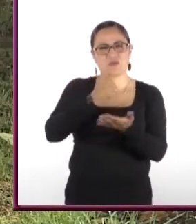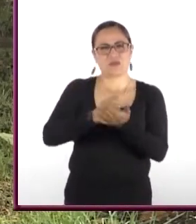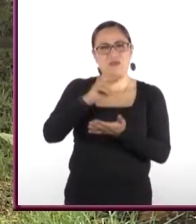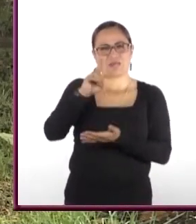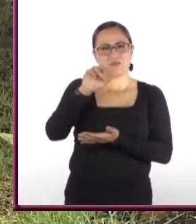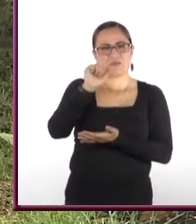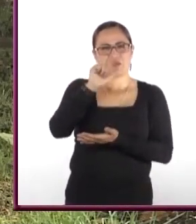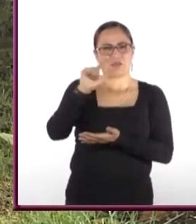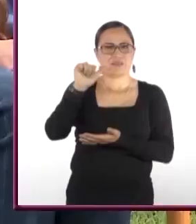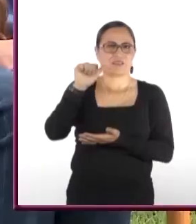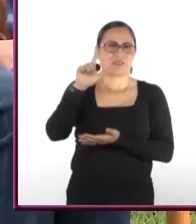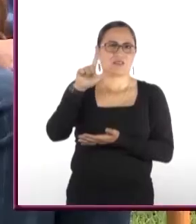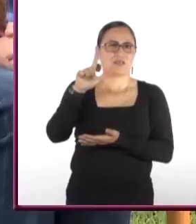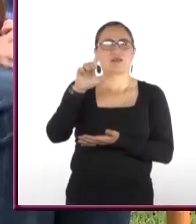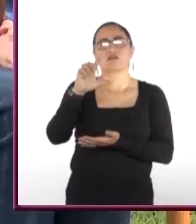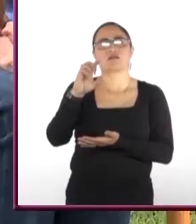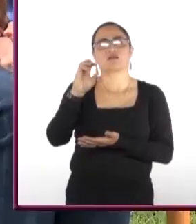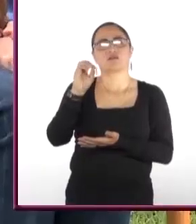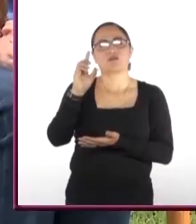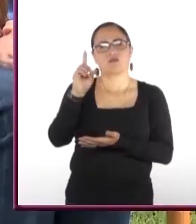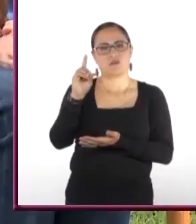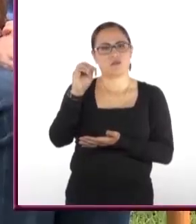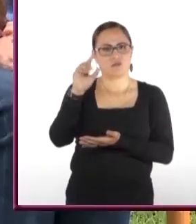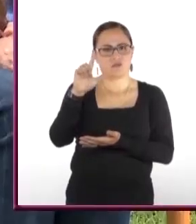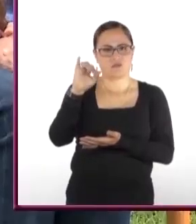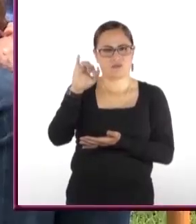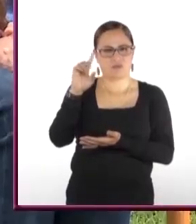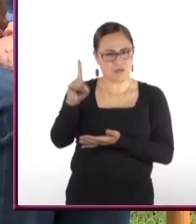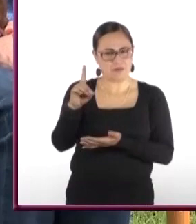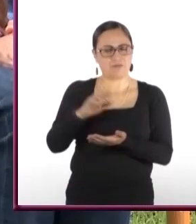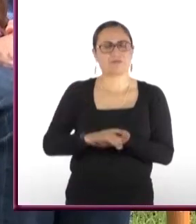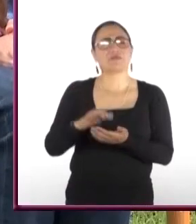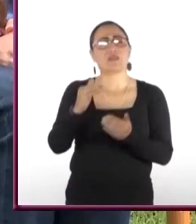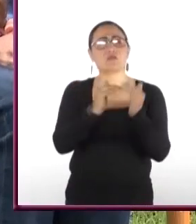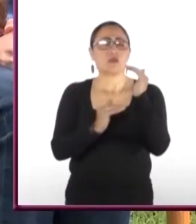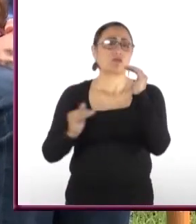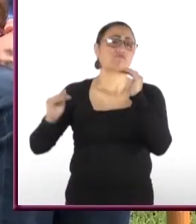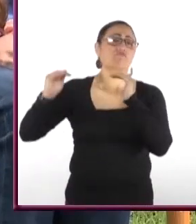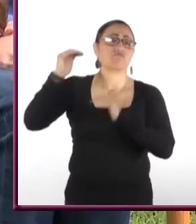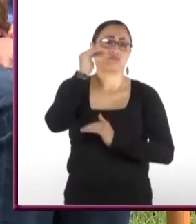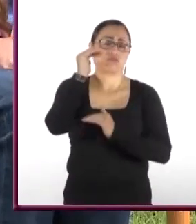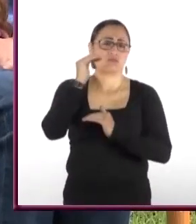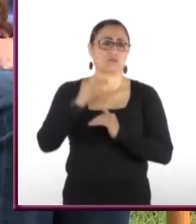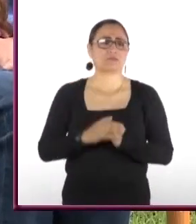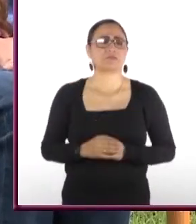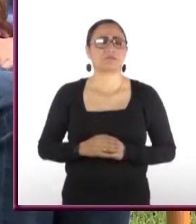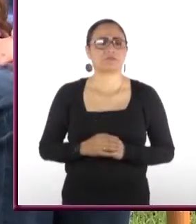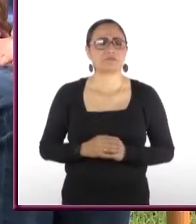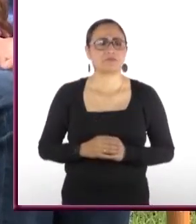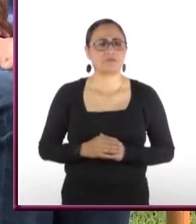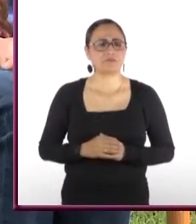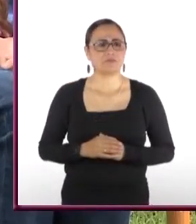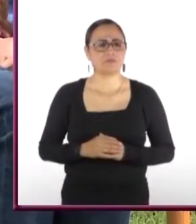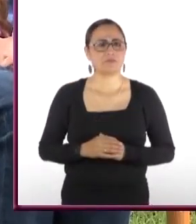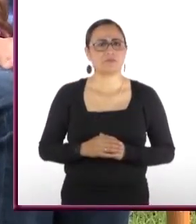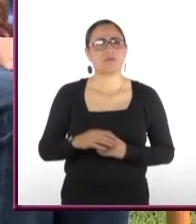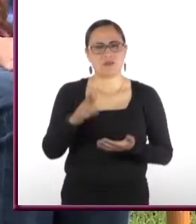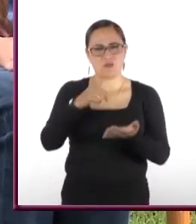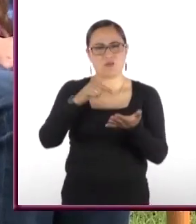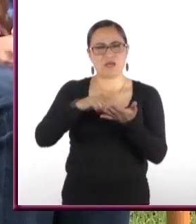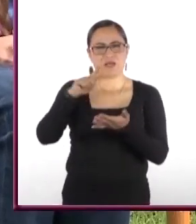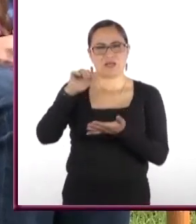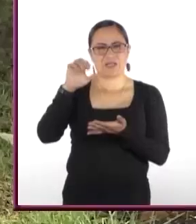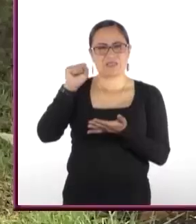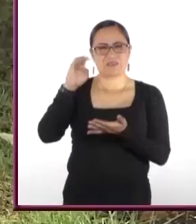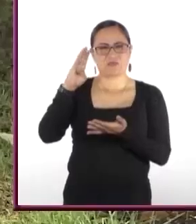que está al norte de España. Después de Valladolid hice un postdoctorado en